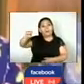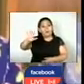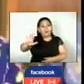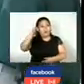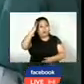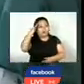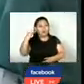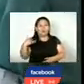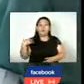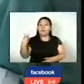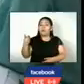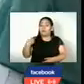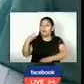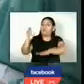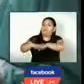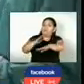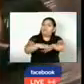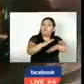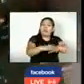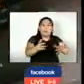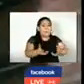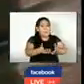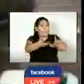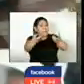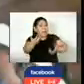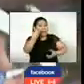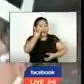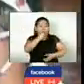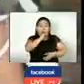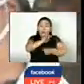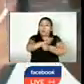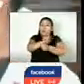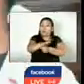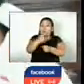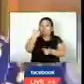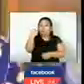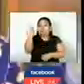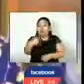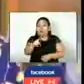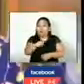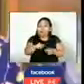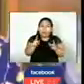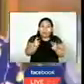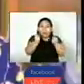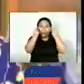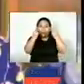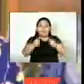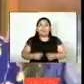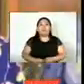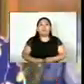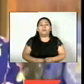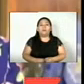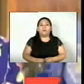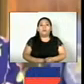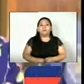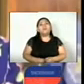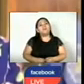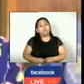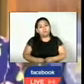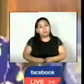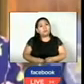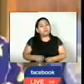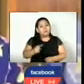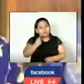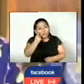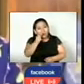salud Carissa Etienne alertó que el aumento de infecciones en la región es alarmante pero no sorprendente como resultado de ello se